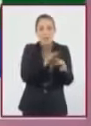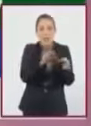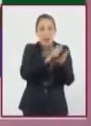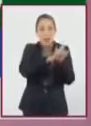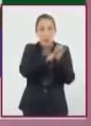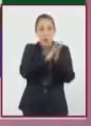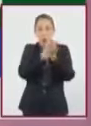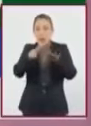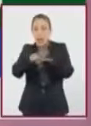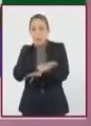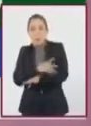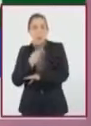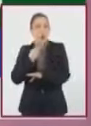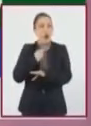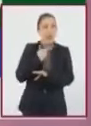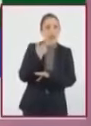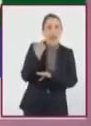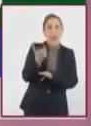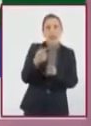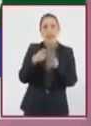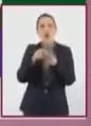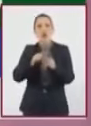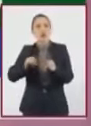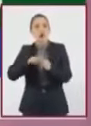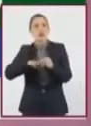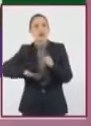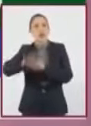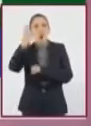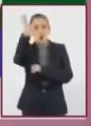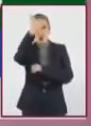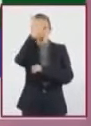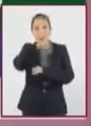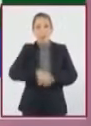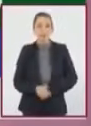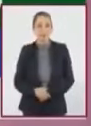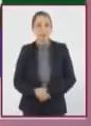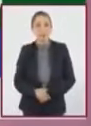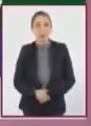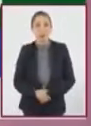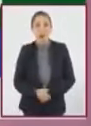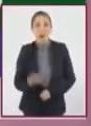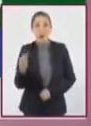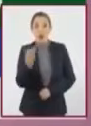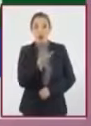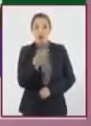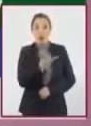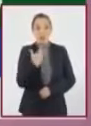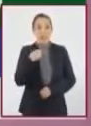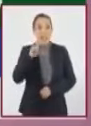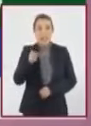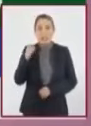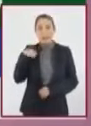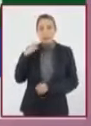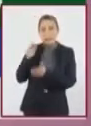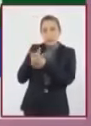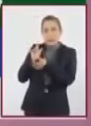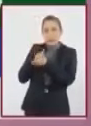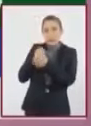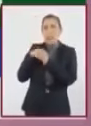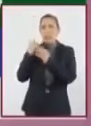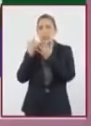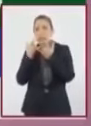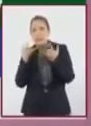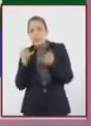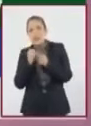transformaciones políticas, económicas, sociales y culturales. Ambos son reconstrucciones,